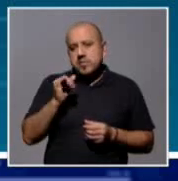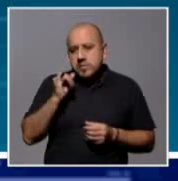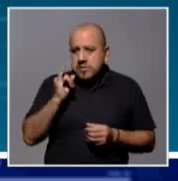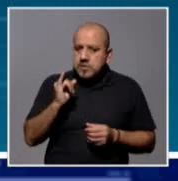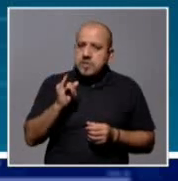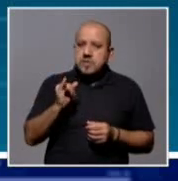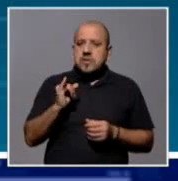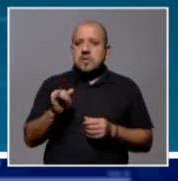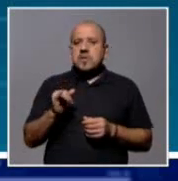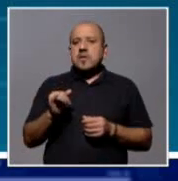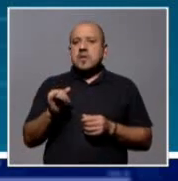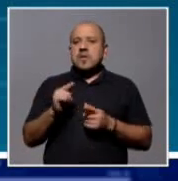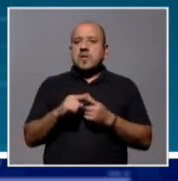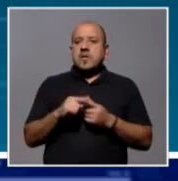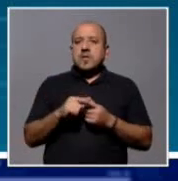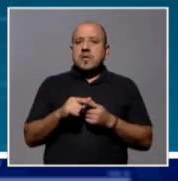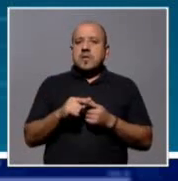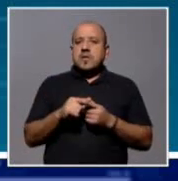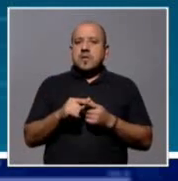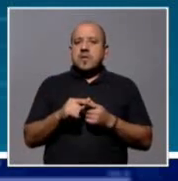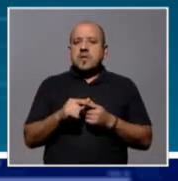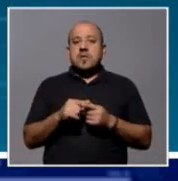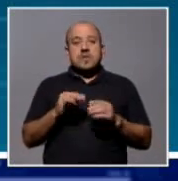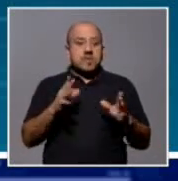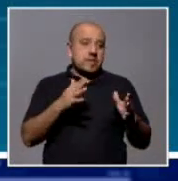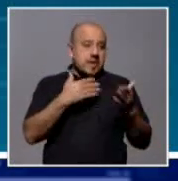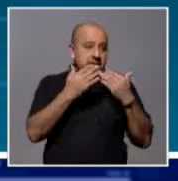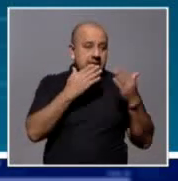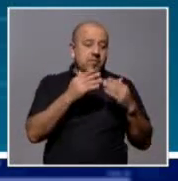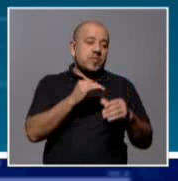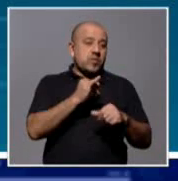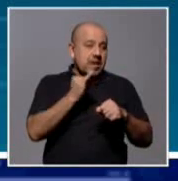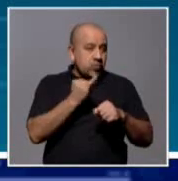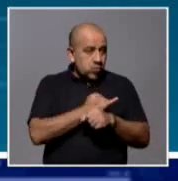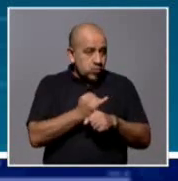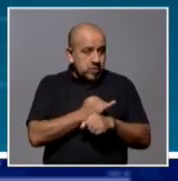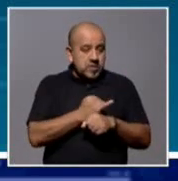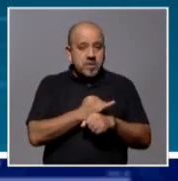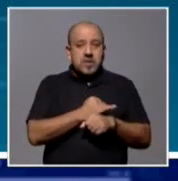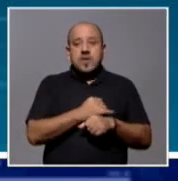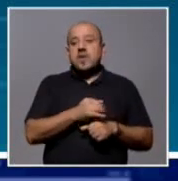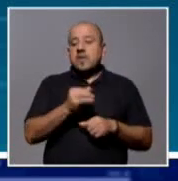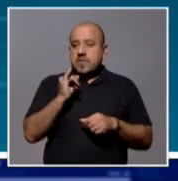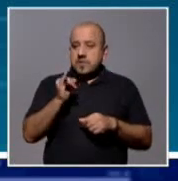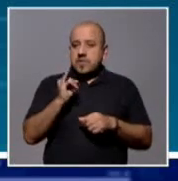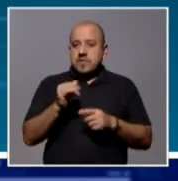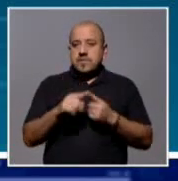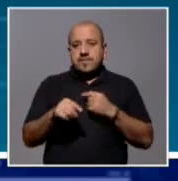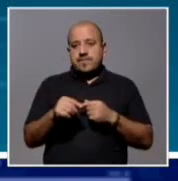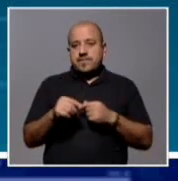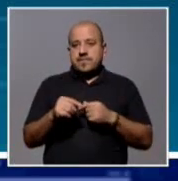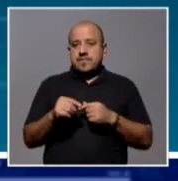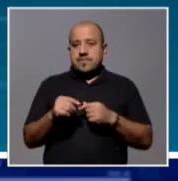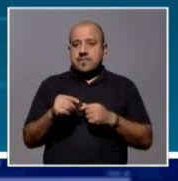Sí, la verdad es una industria inmensa. Es una industria, ya hablamos de una industria, ¿no? Sí, ni hablar, que mueve